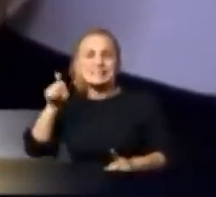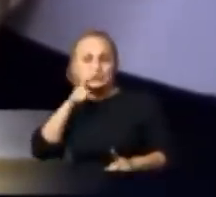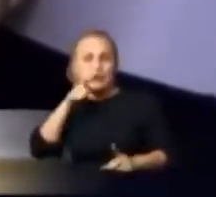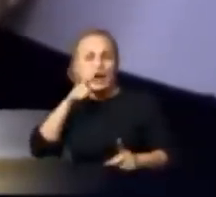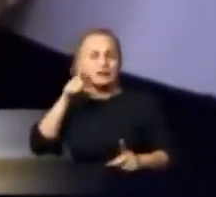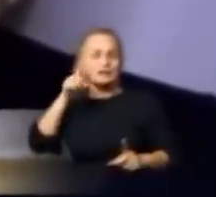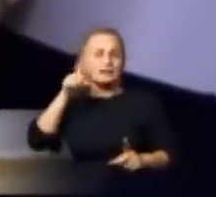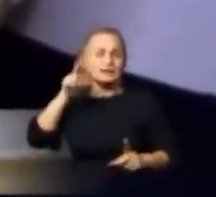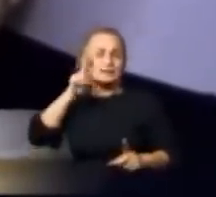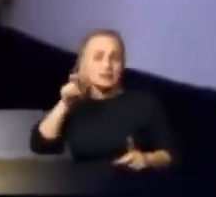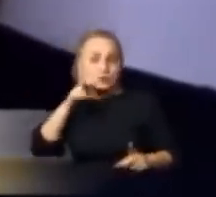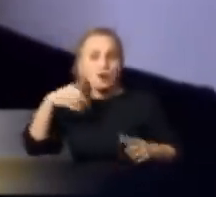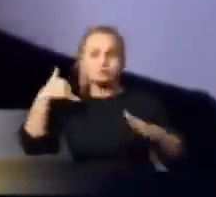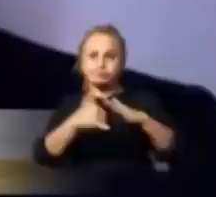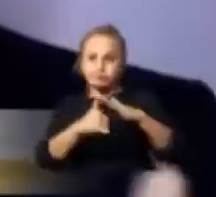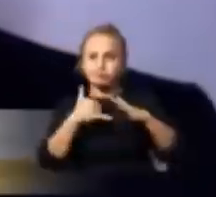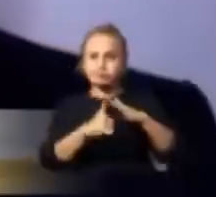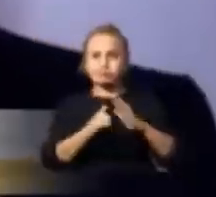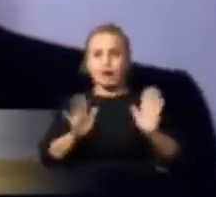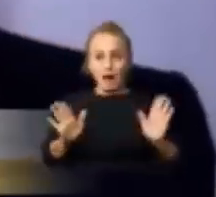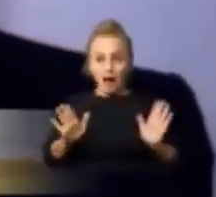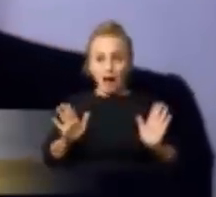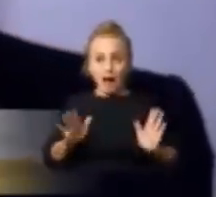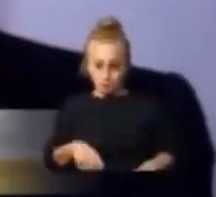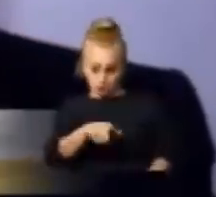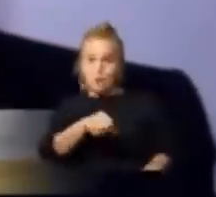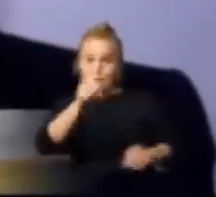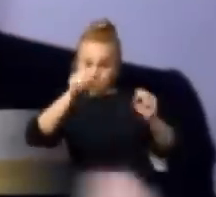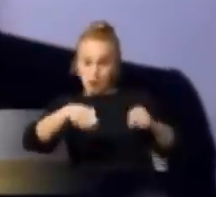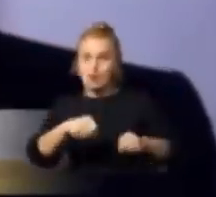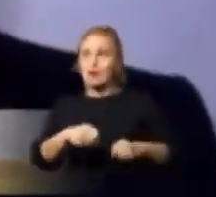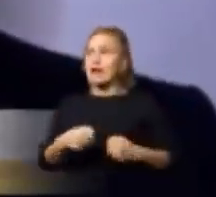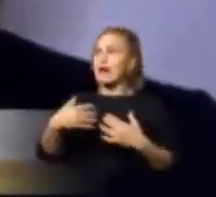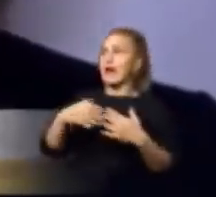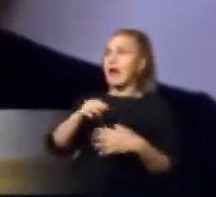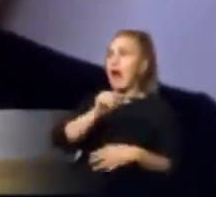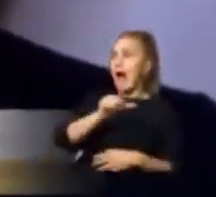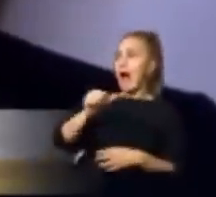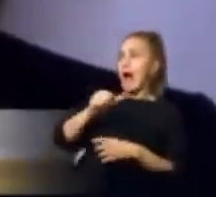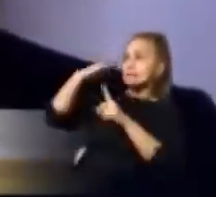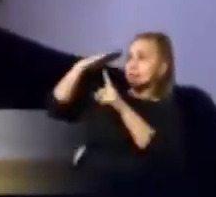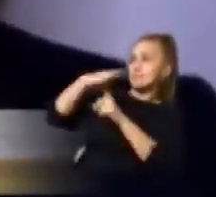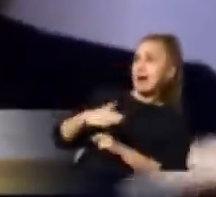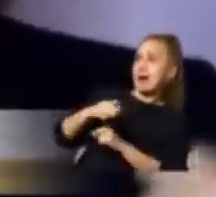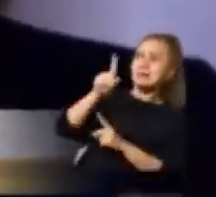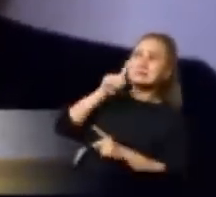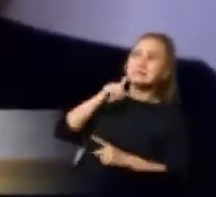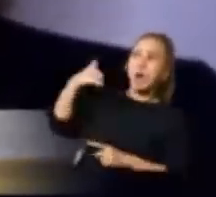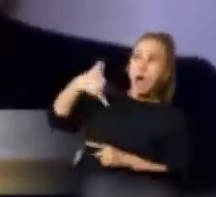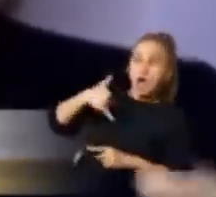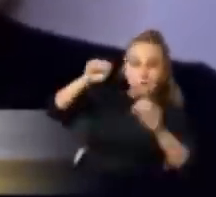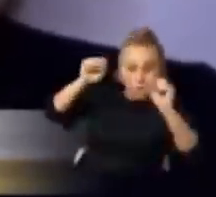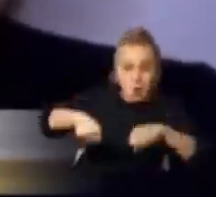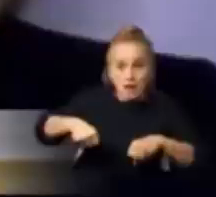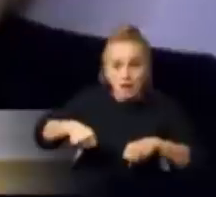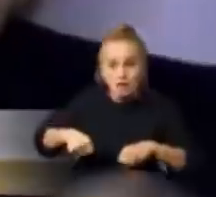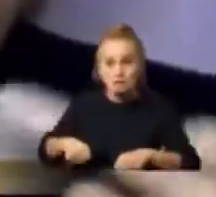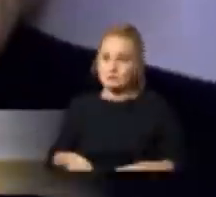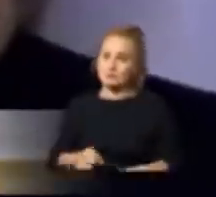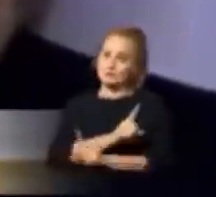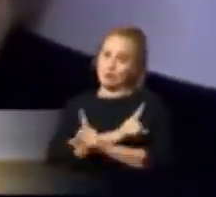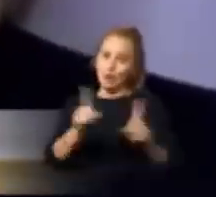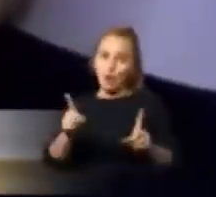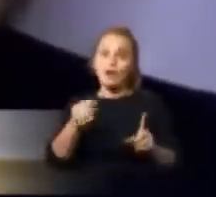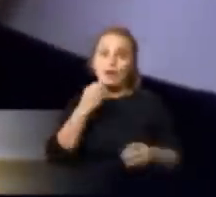supuesto que hay que señalar que nadie puede agredir a una mujer por su condición de mujer. No la pueden agredir los civiles,